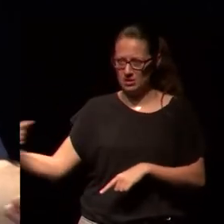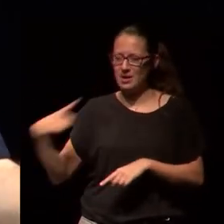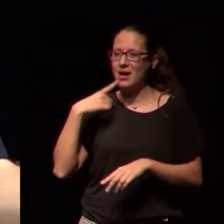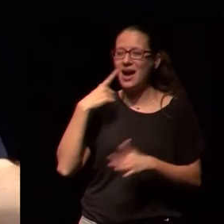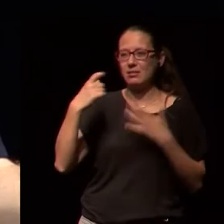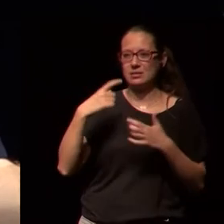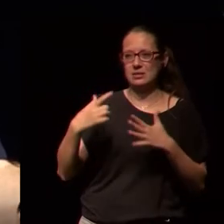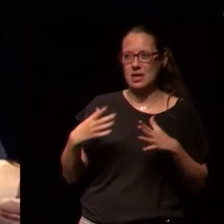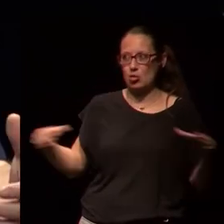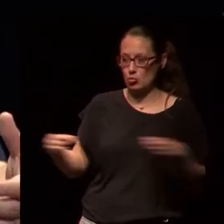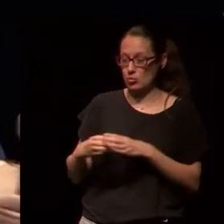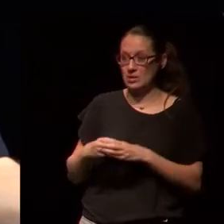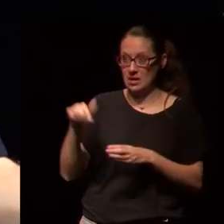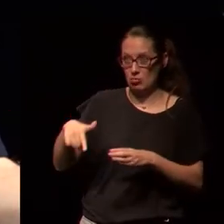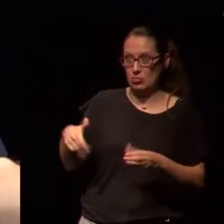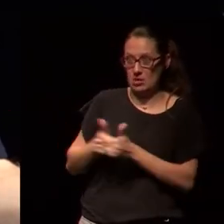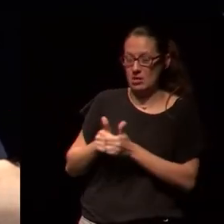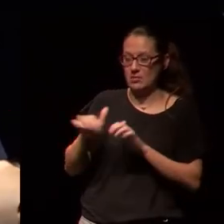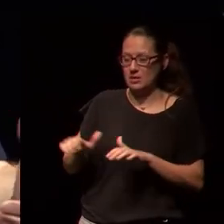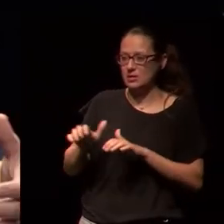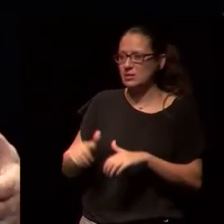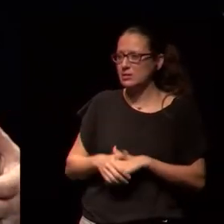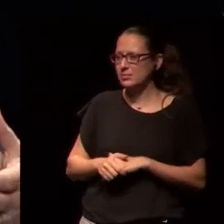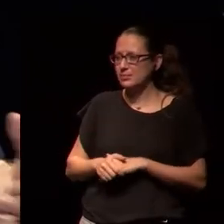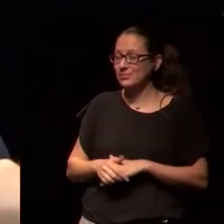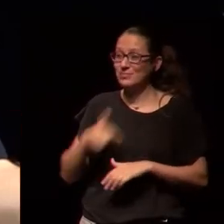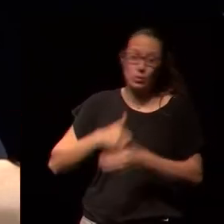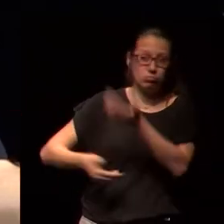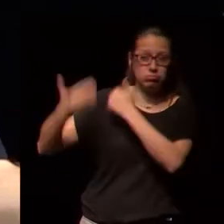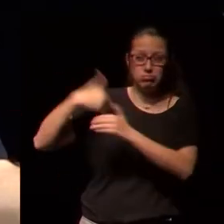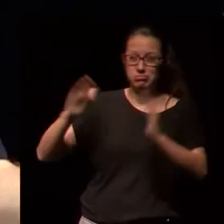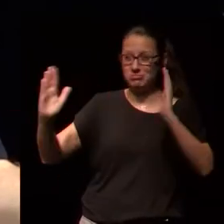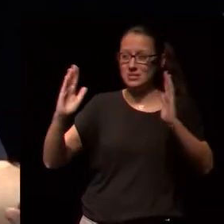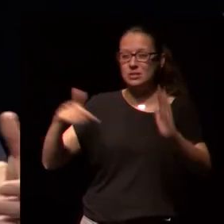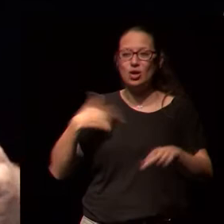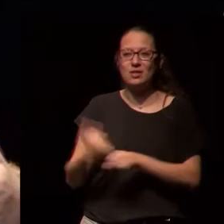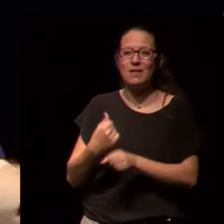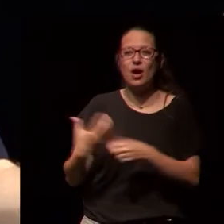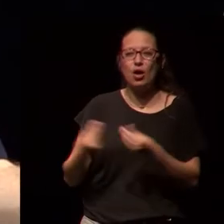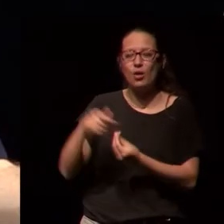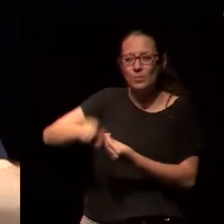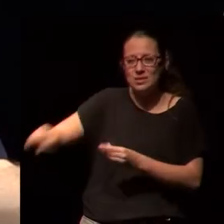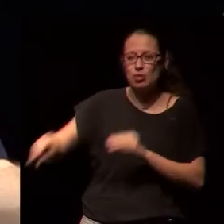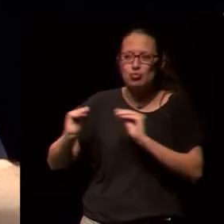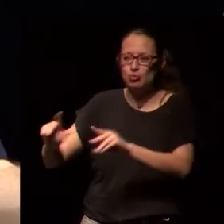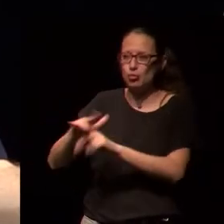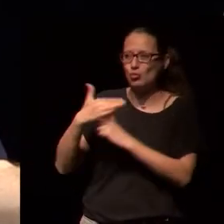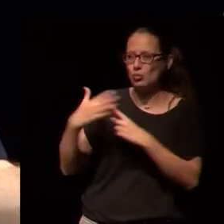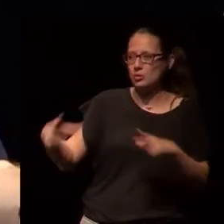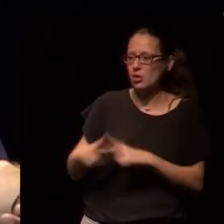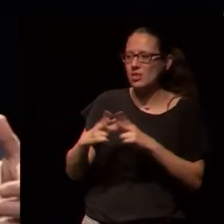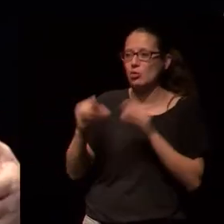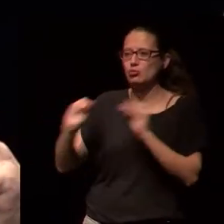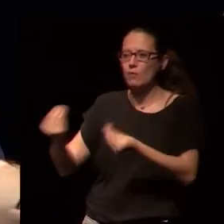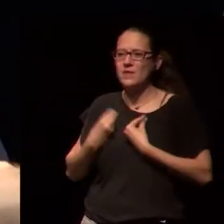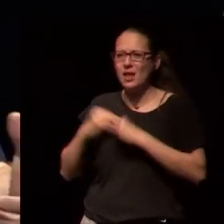entonces con gente que procedían de una cultura, de un contexto social, de una vida que para